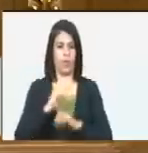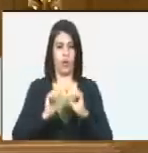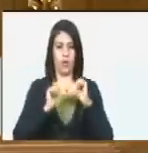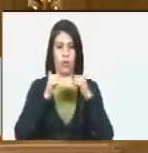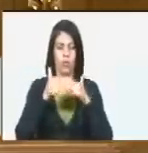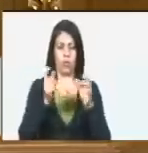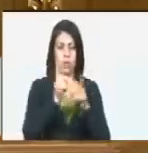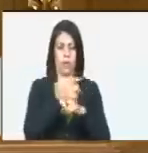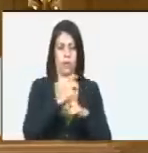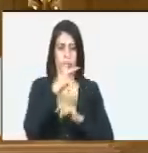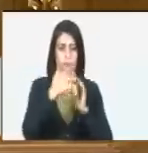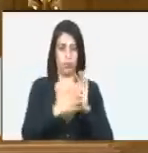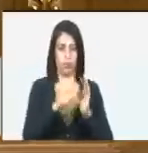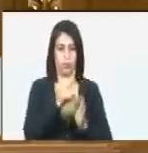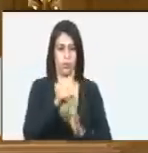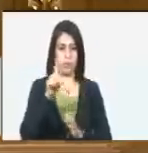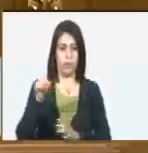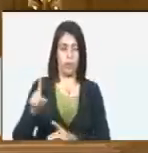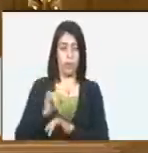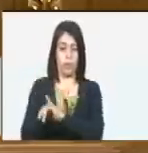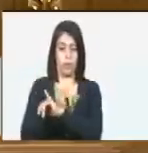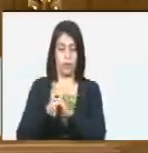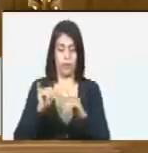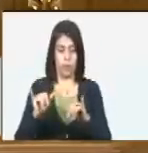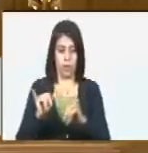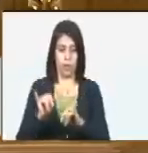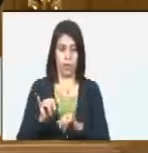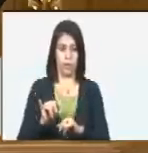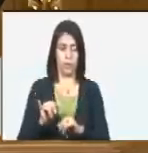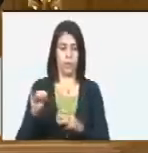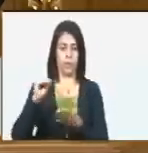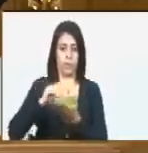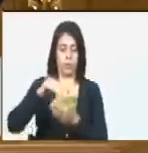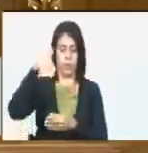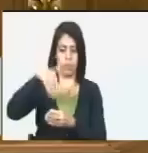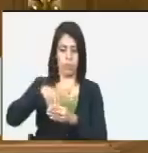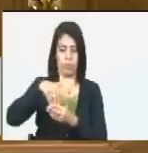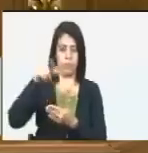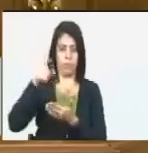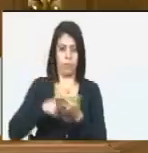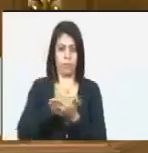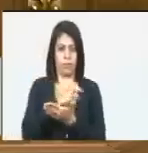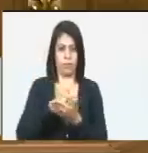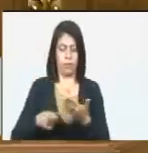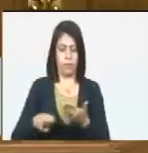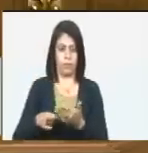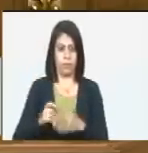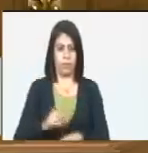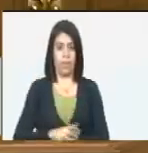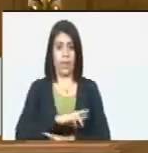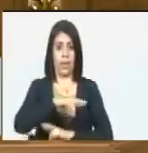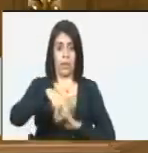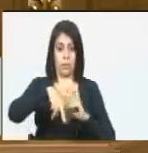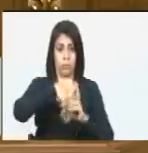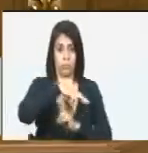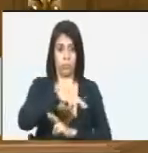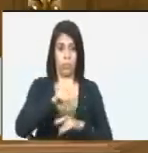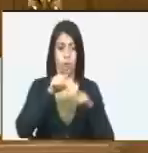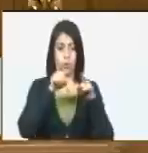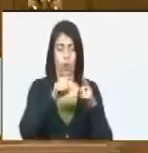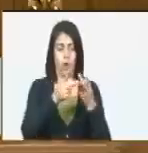del 2021 y terminan con el referéndum revocatorio. Era una revolución